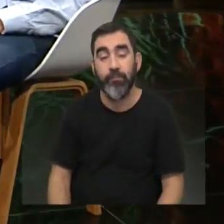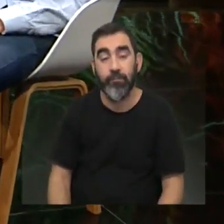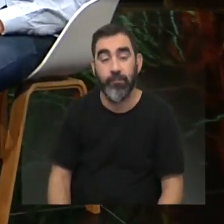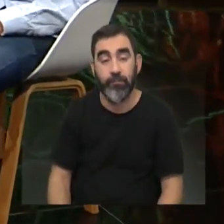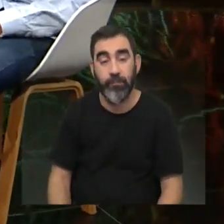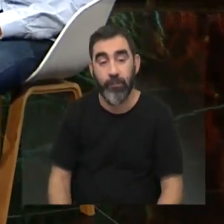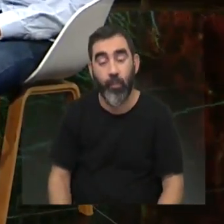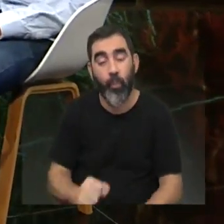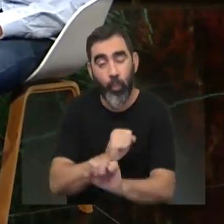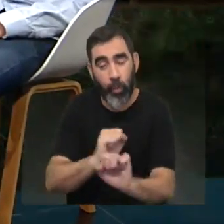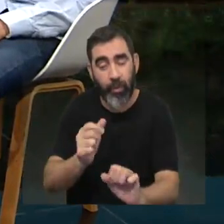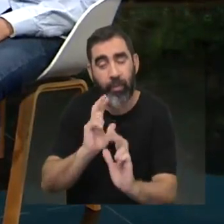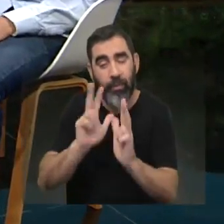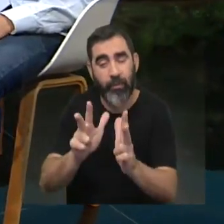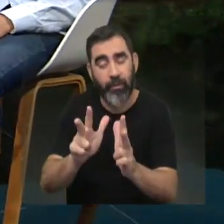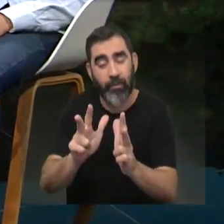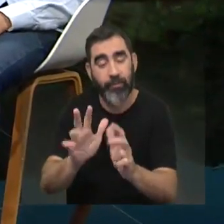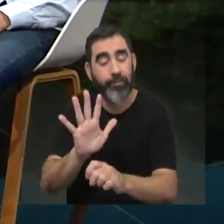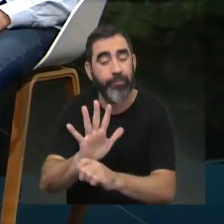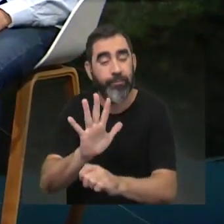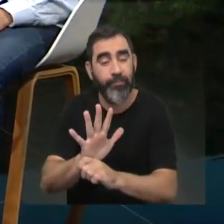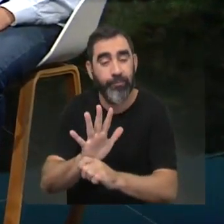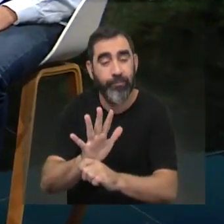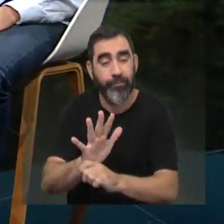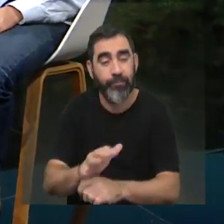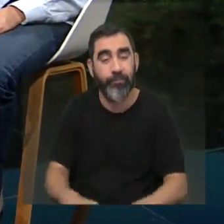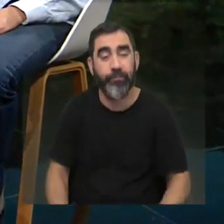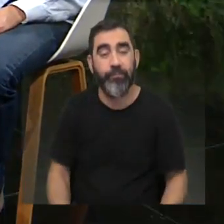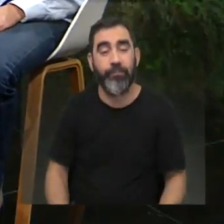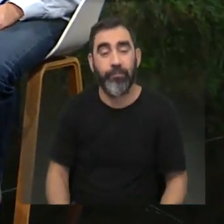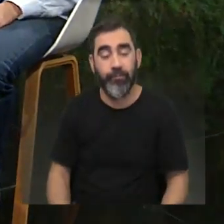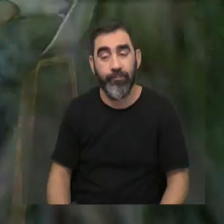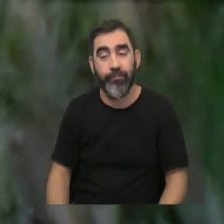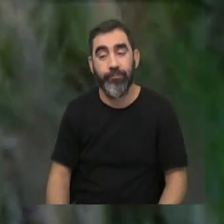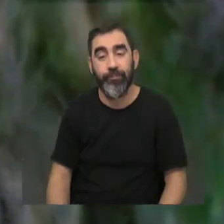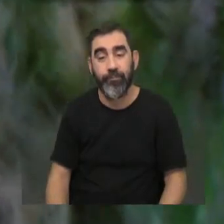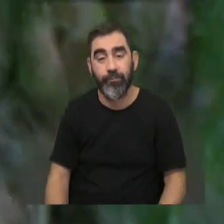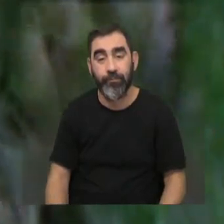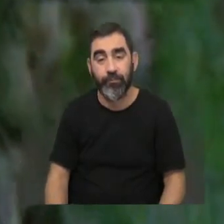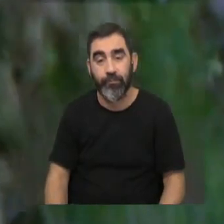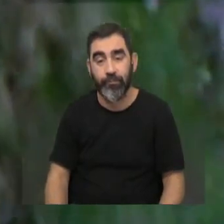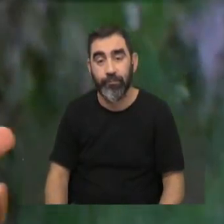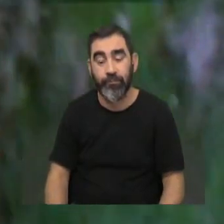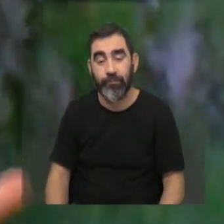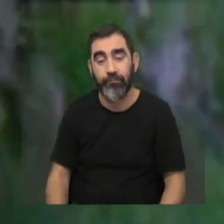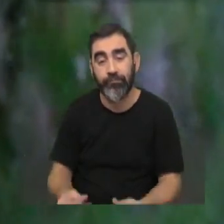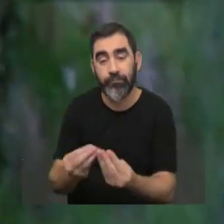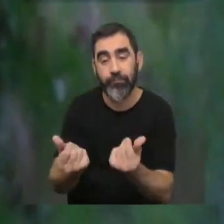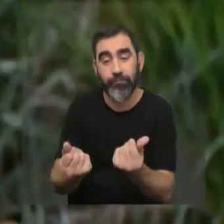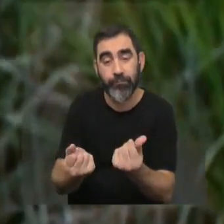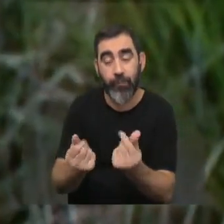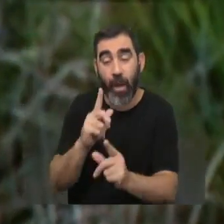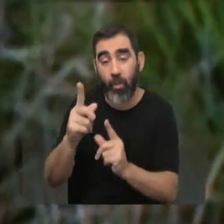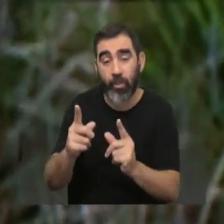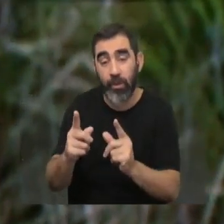¿Se puede hablar de especies, digamos, iba a decir malignas, tal vez no es la expresión, pero vos decías, bueno, desaparecen las dominantes